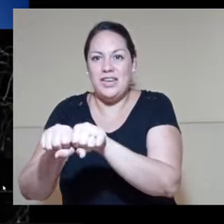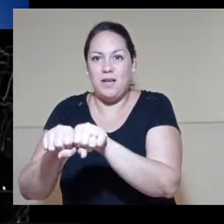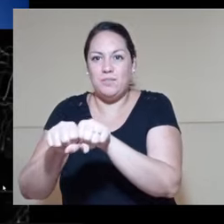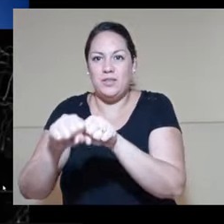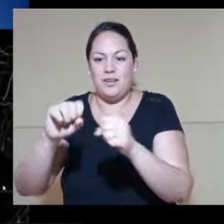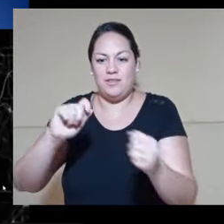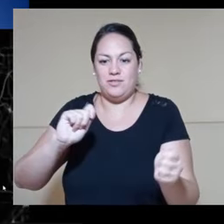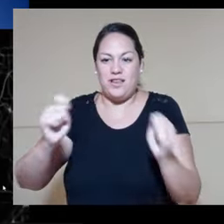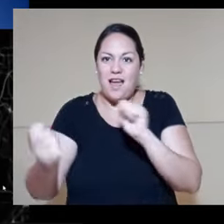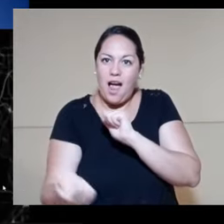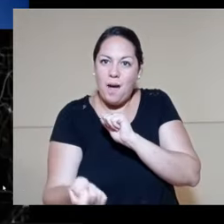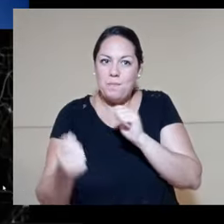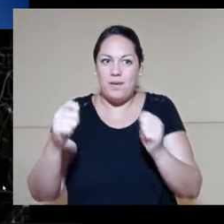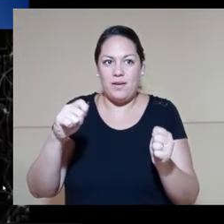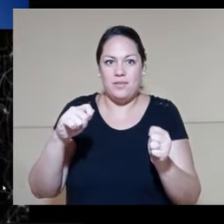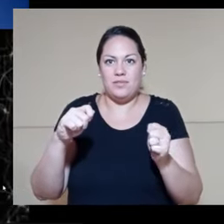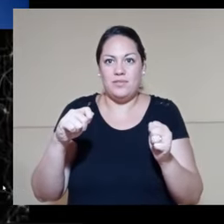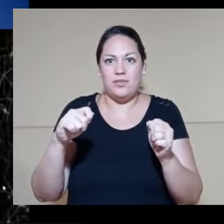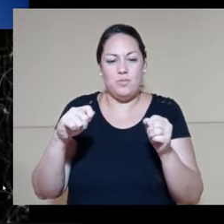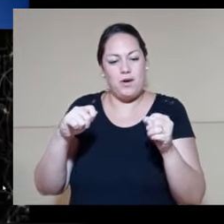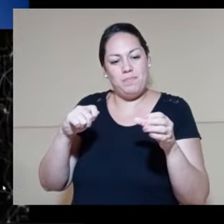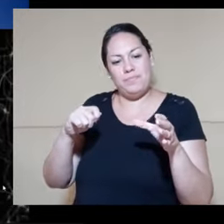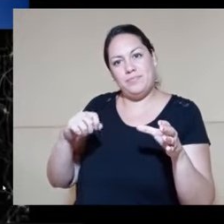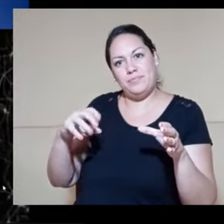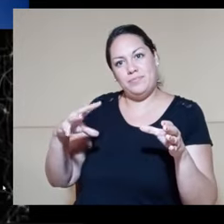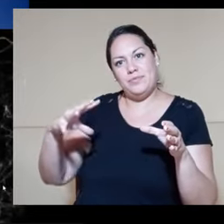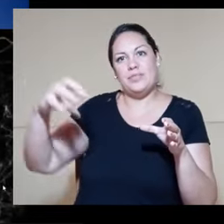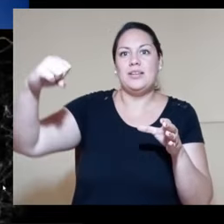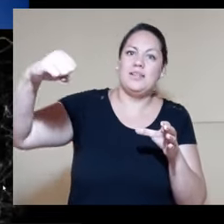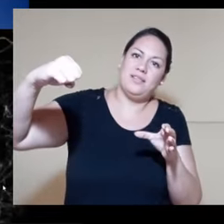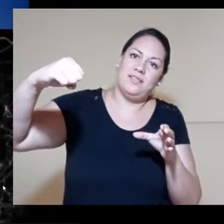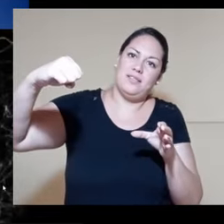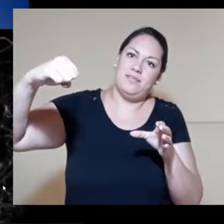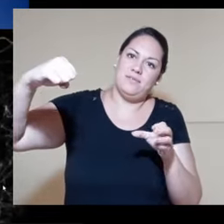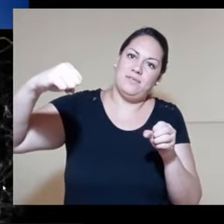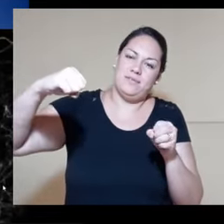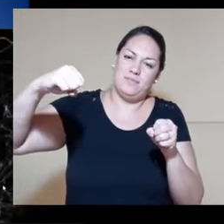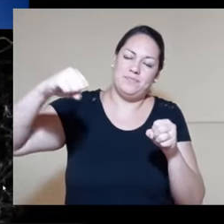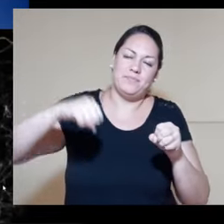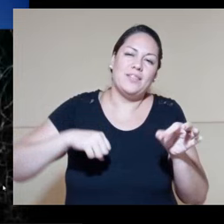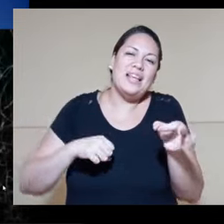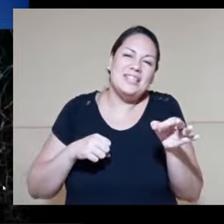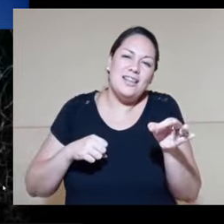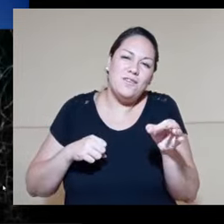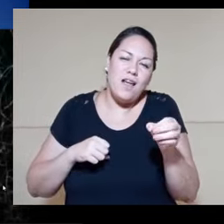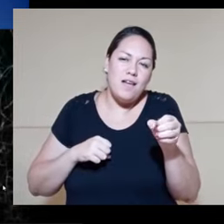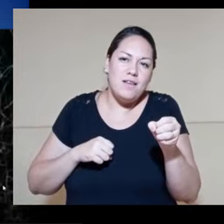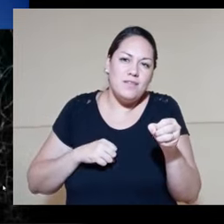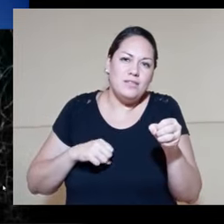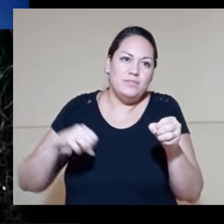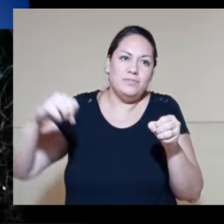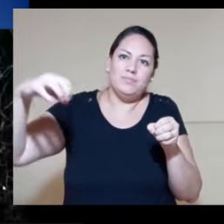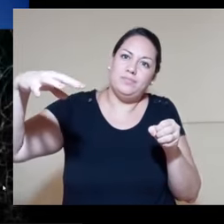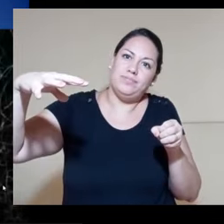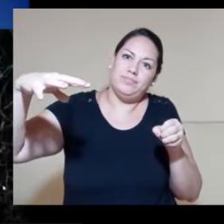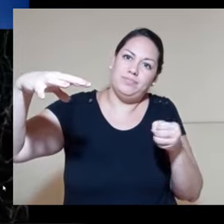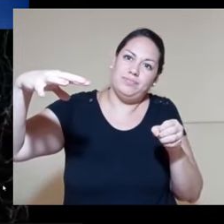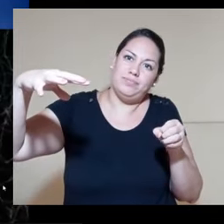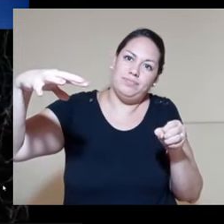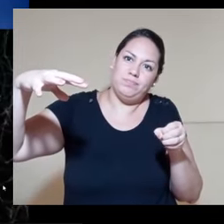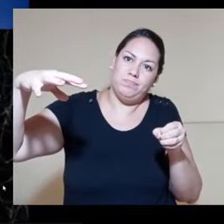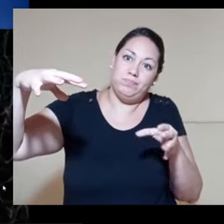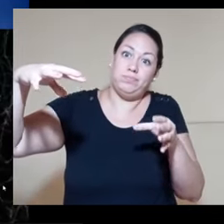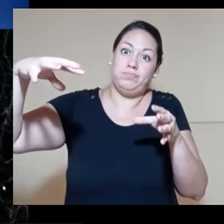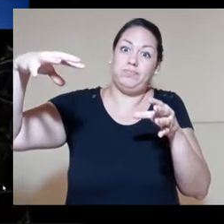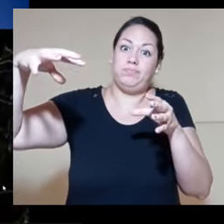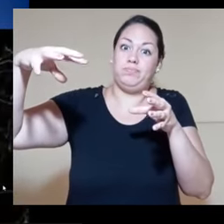a ir a conducir el impulso a otra. Fíjense, se libera, se fija el neurotransmisor, se forma el